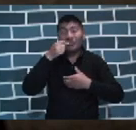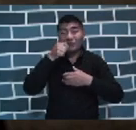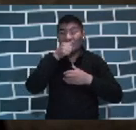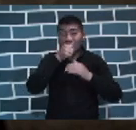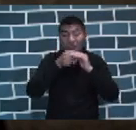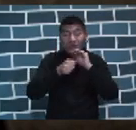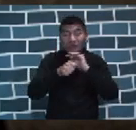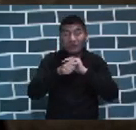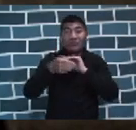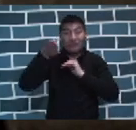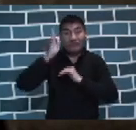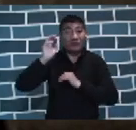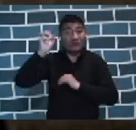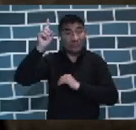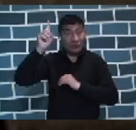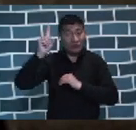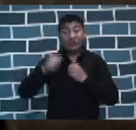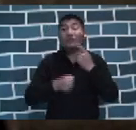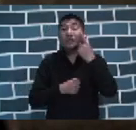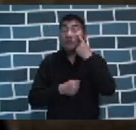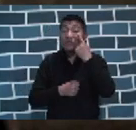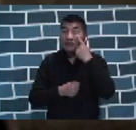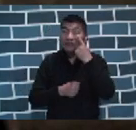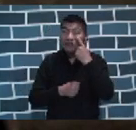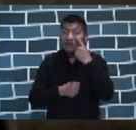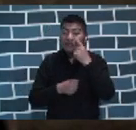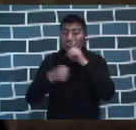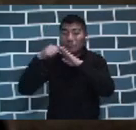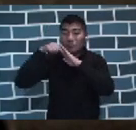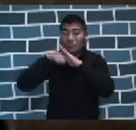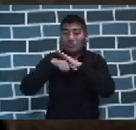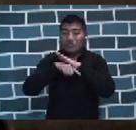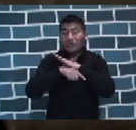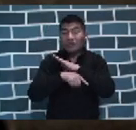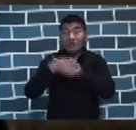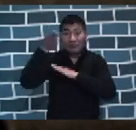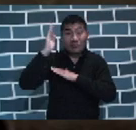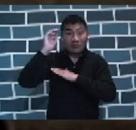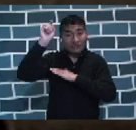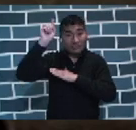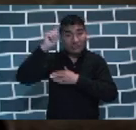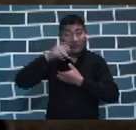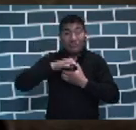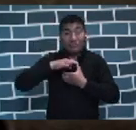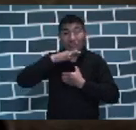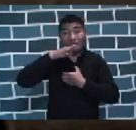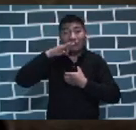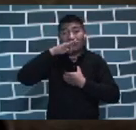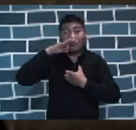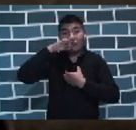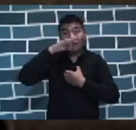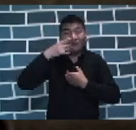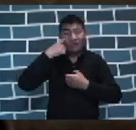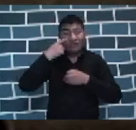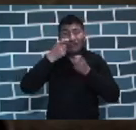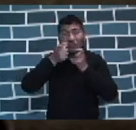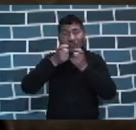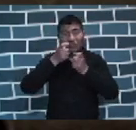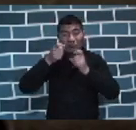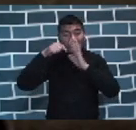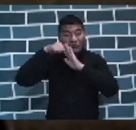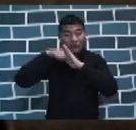de dios conoce la profundidad de dios el espíritu sondea la